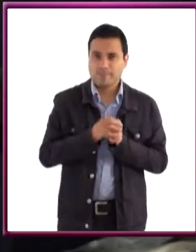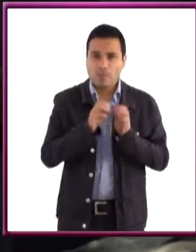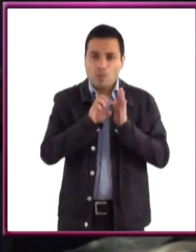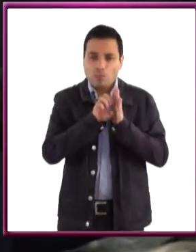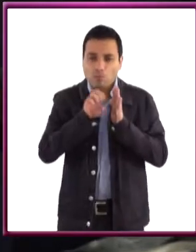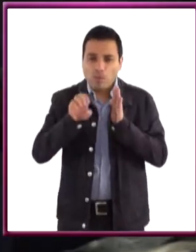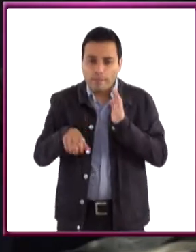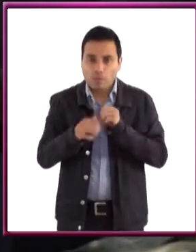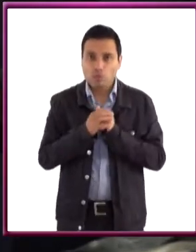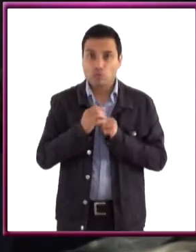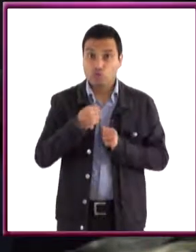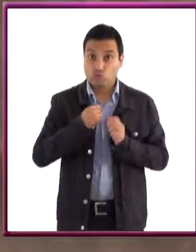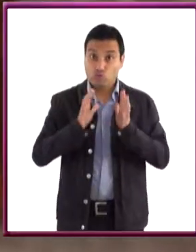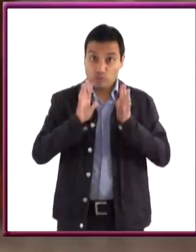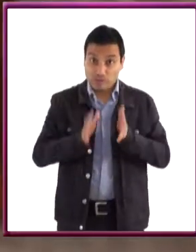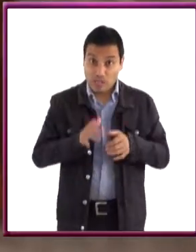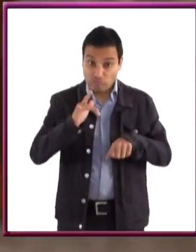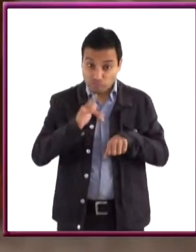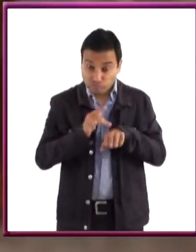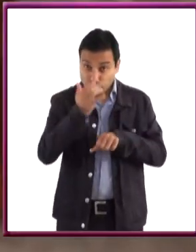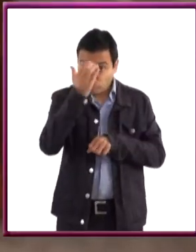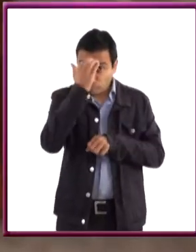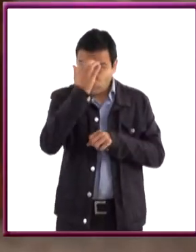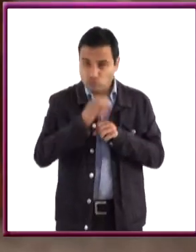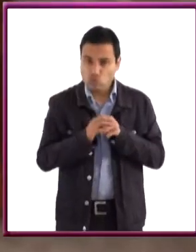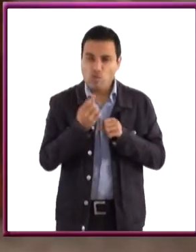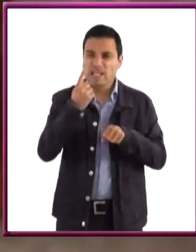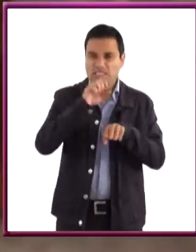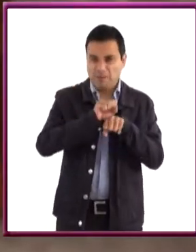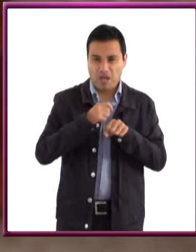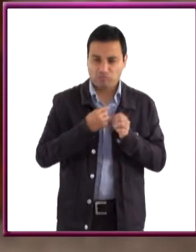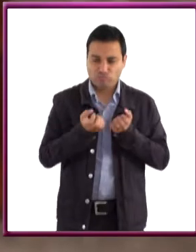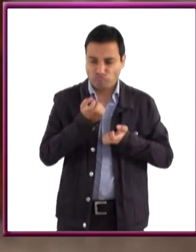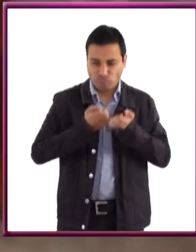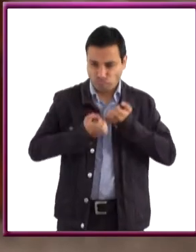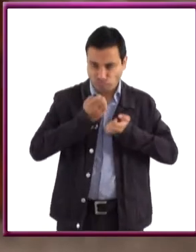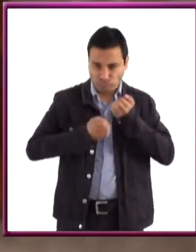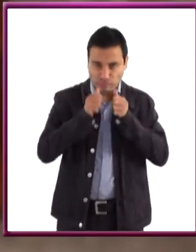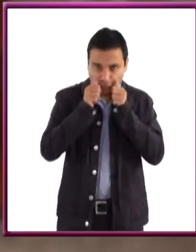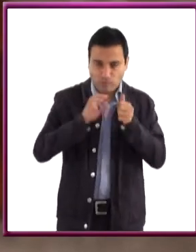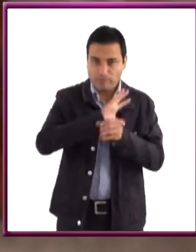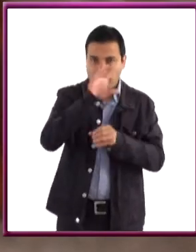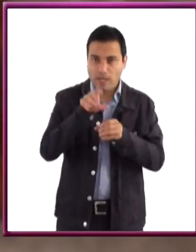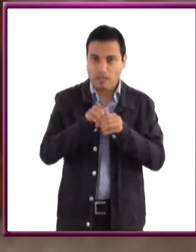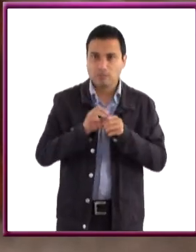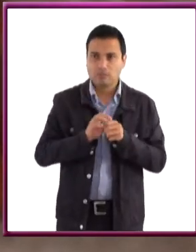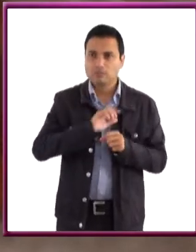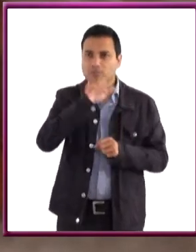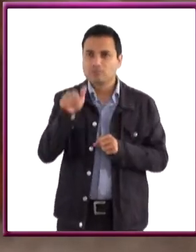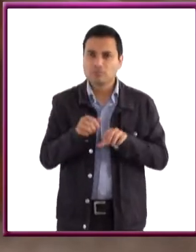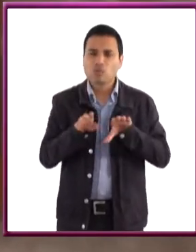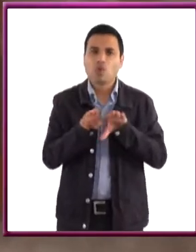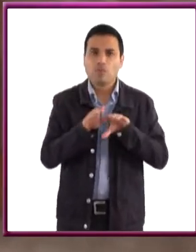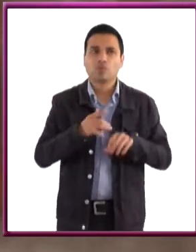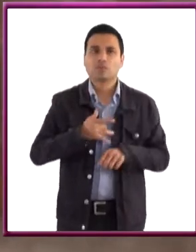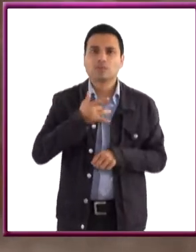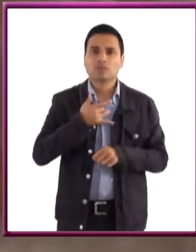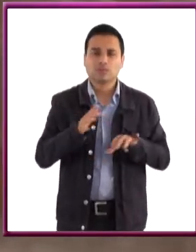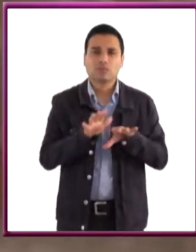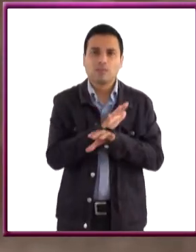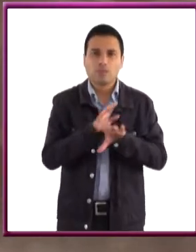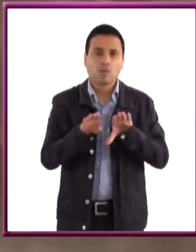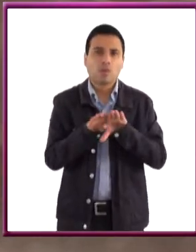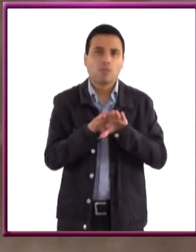que probamos la atención plena, llevamos una semana probando los ejercicios de atención plena, ¿cuál es el cambio? ¿Qué